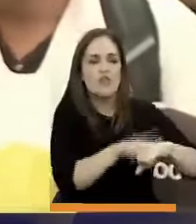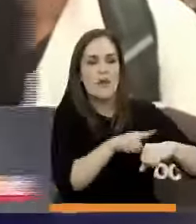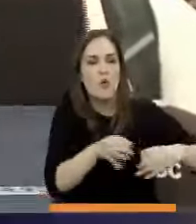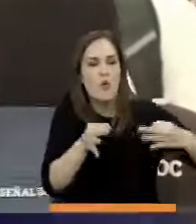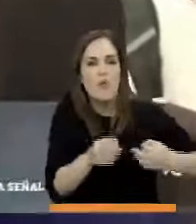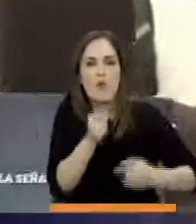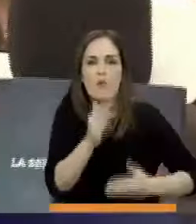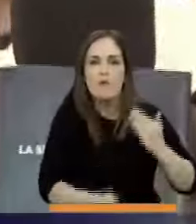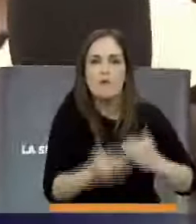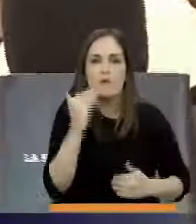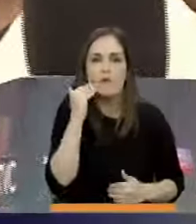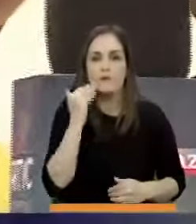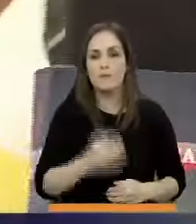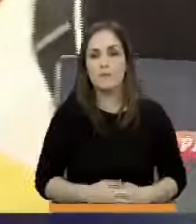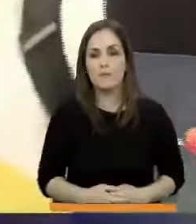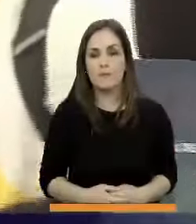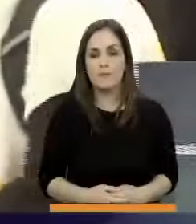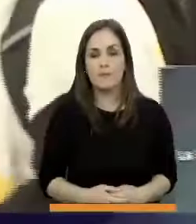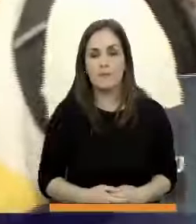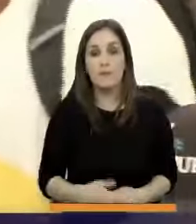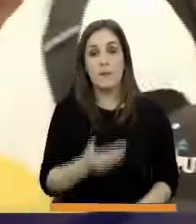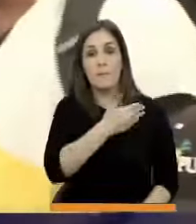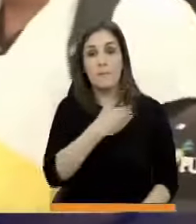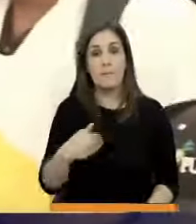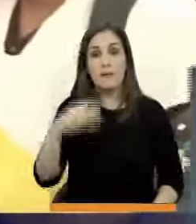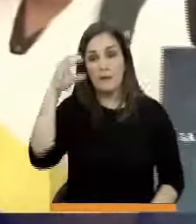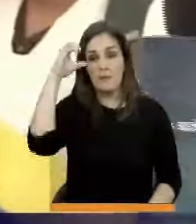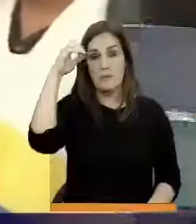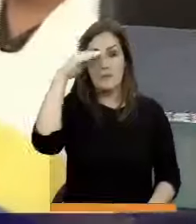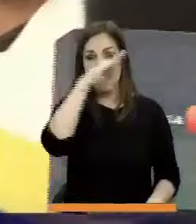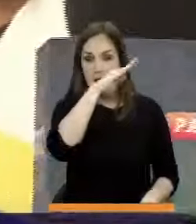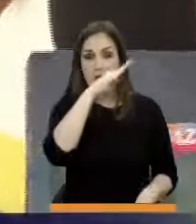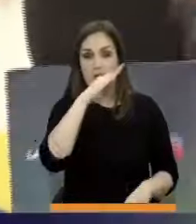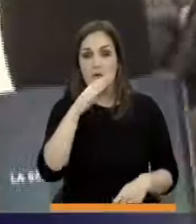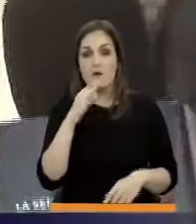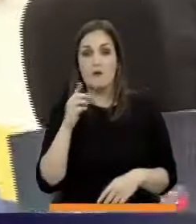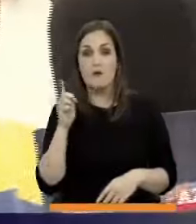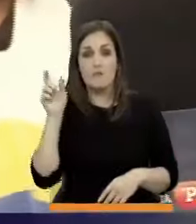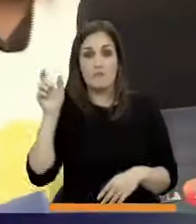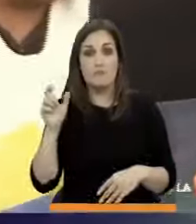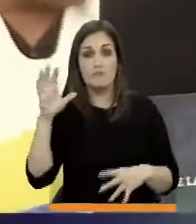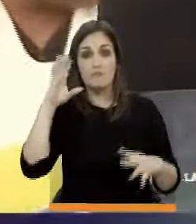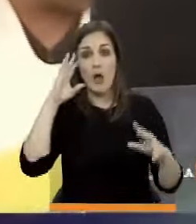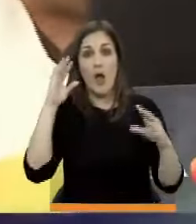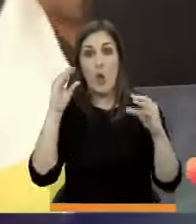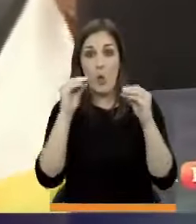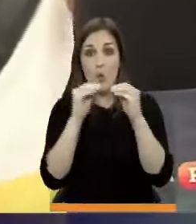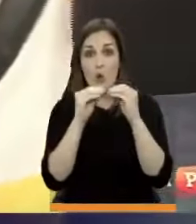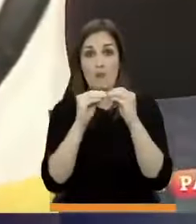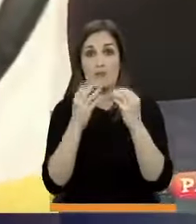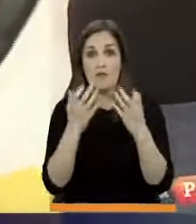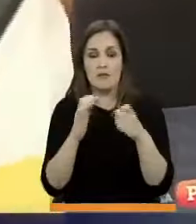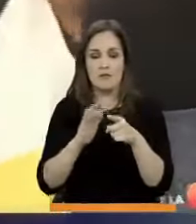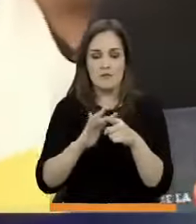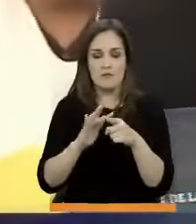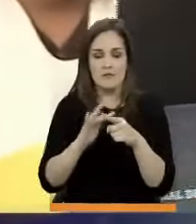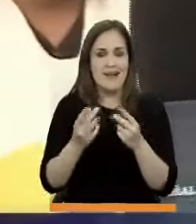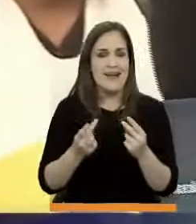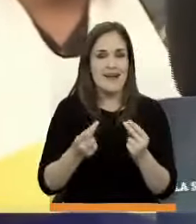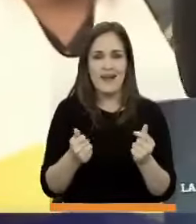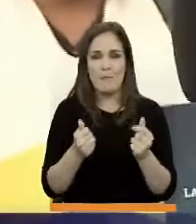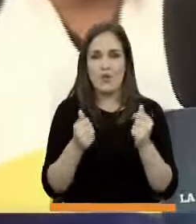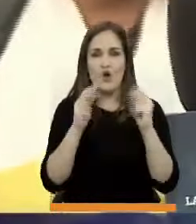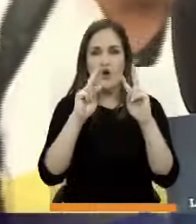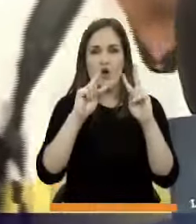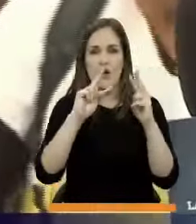Sí, el presidente Gustavo Petro está de acuerdo con la implementación lo más rápido posible de la